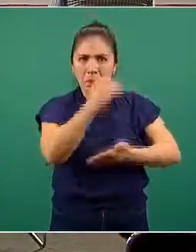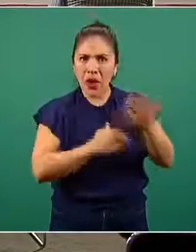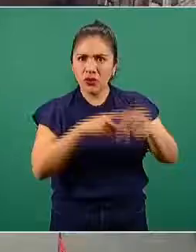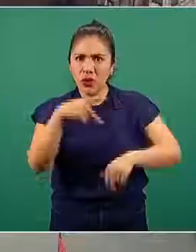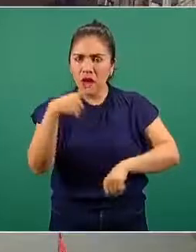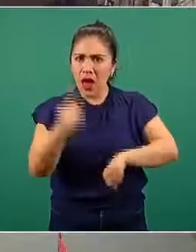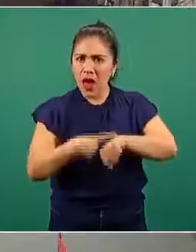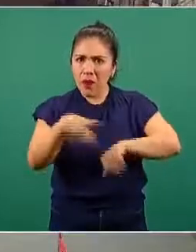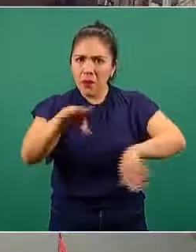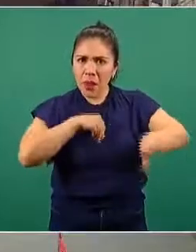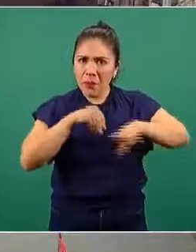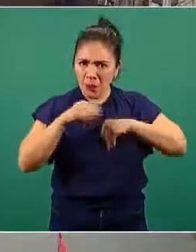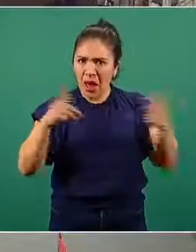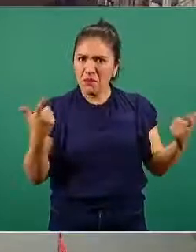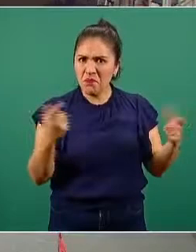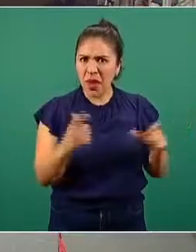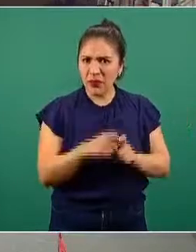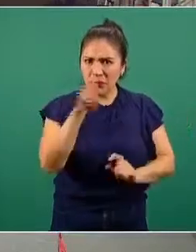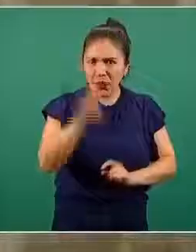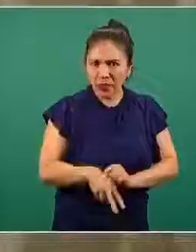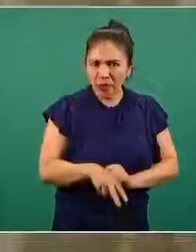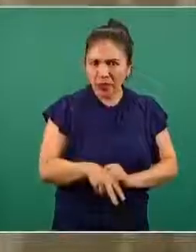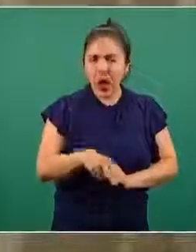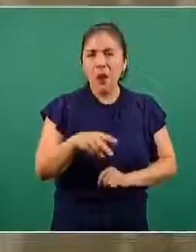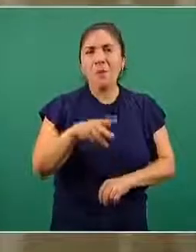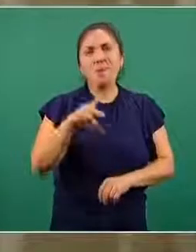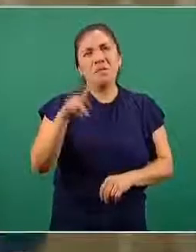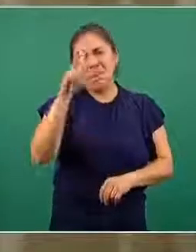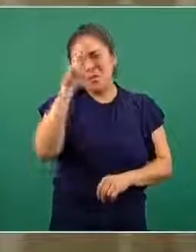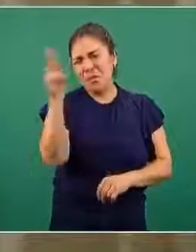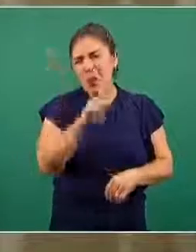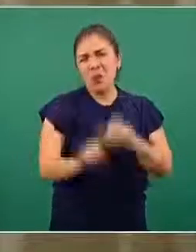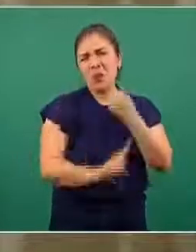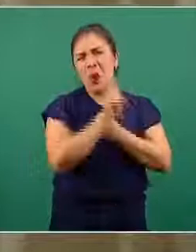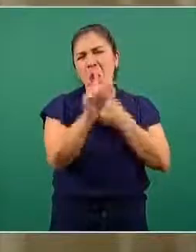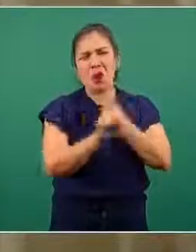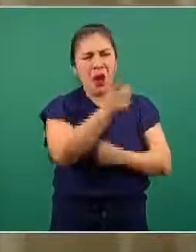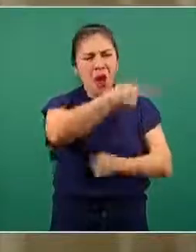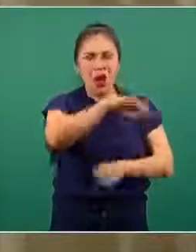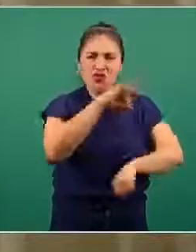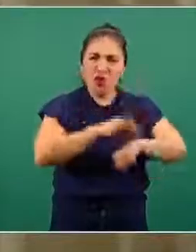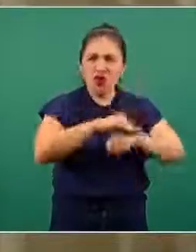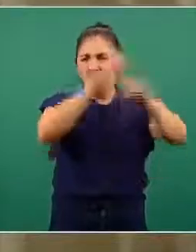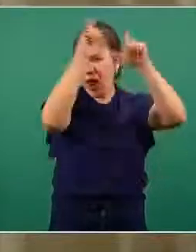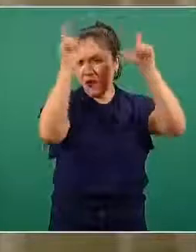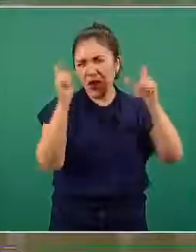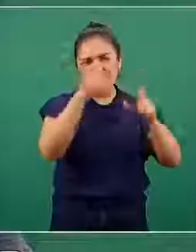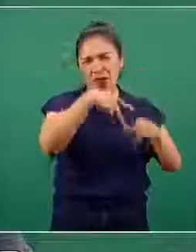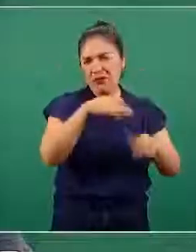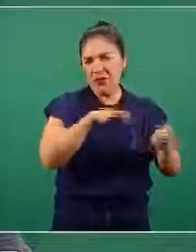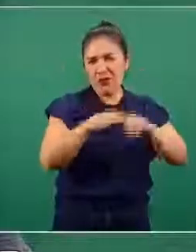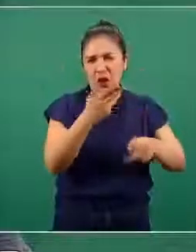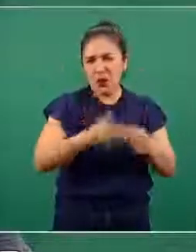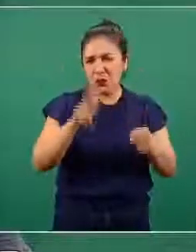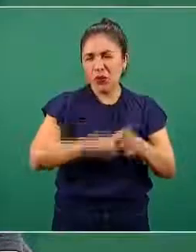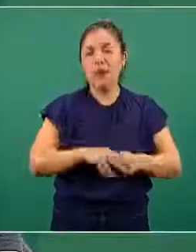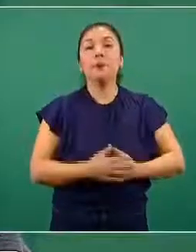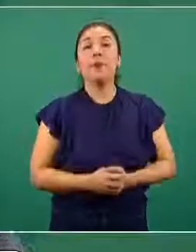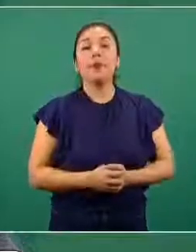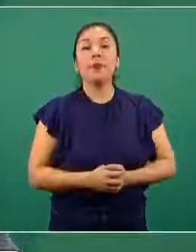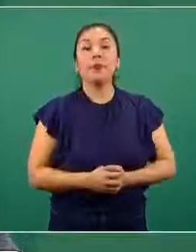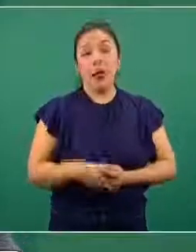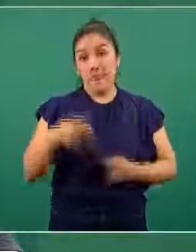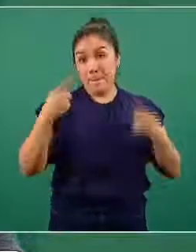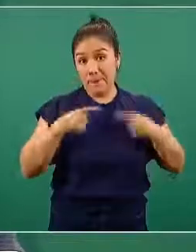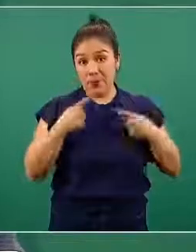bajado las situaciones críticas en el personal de primera línea? El personal de primera línea que ha recibido